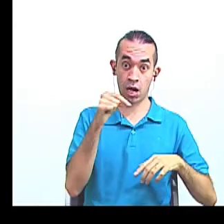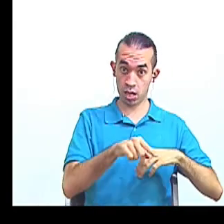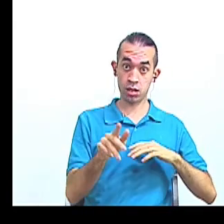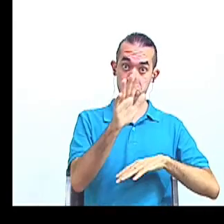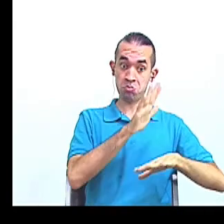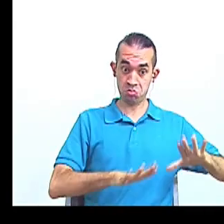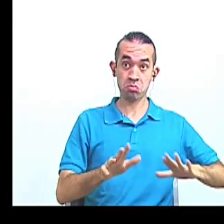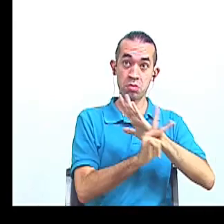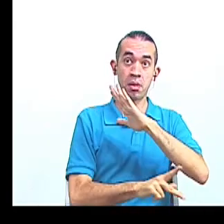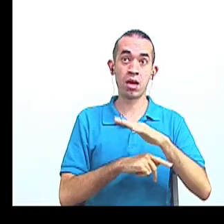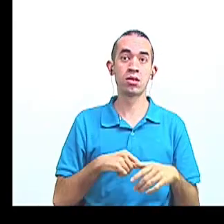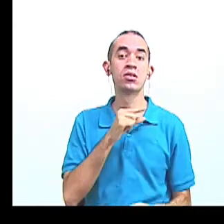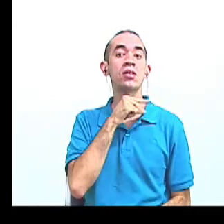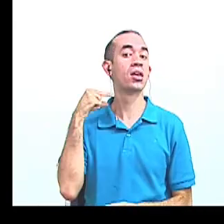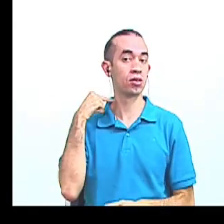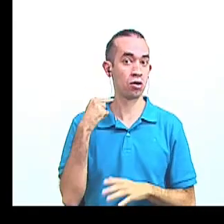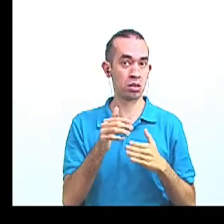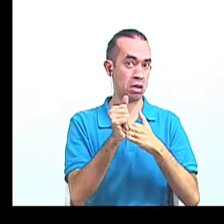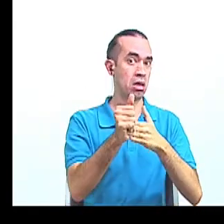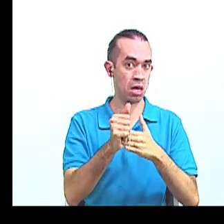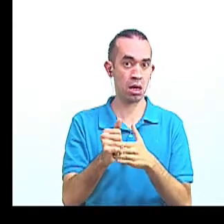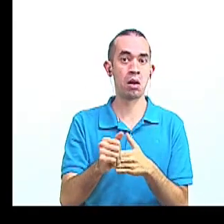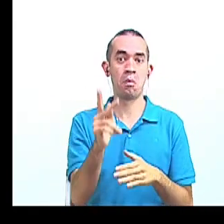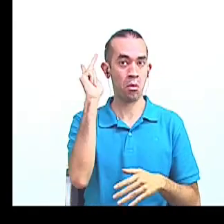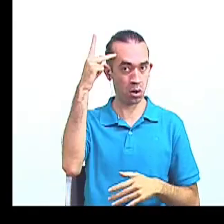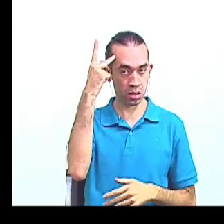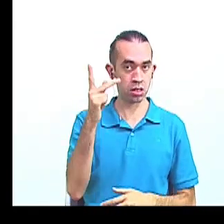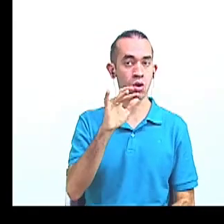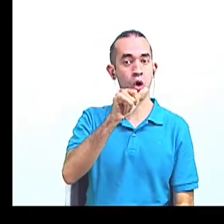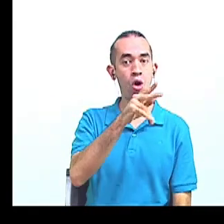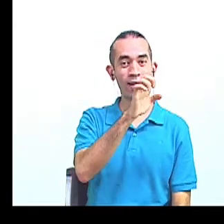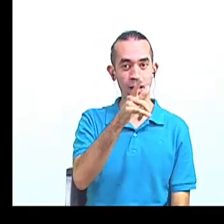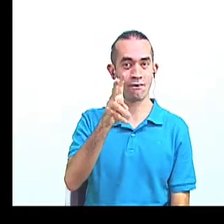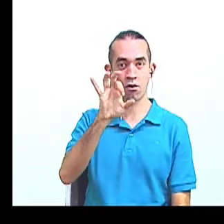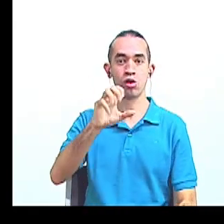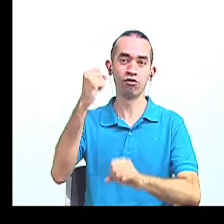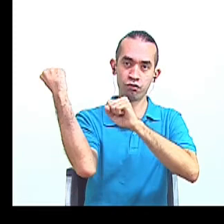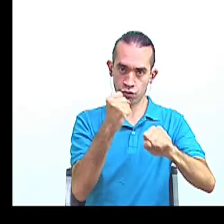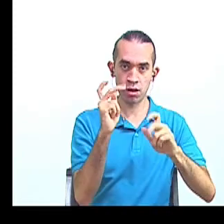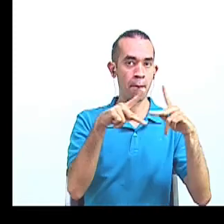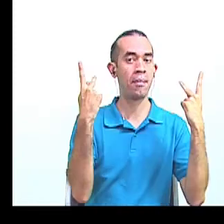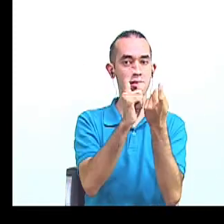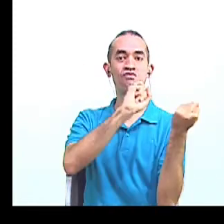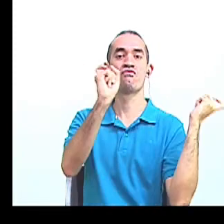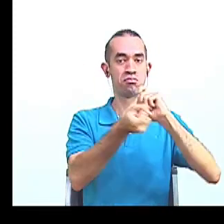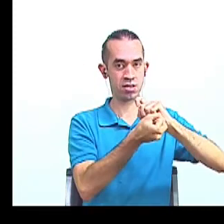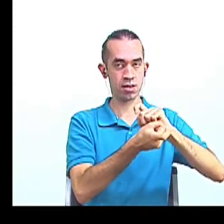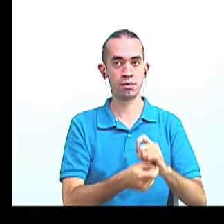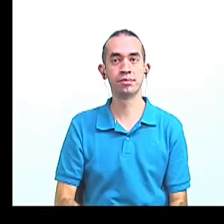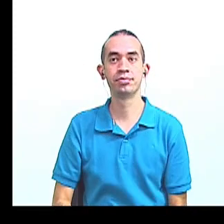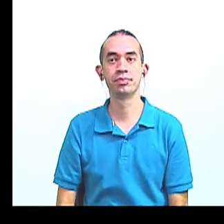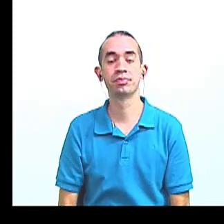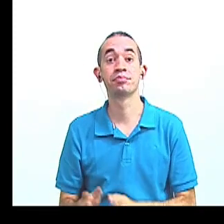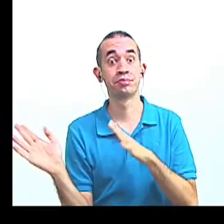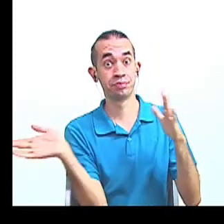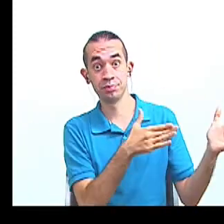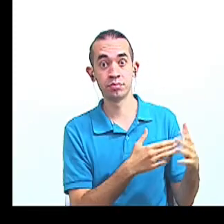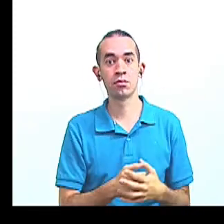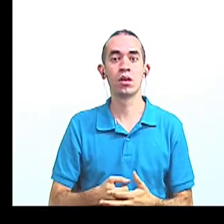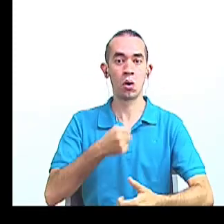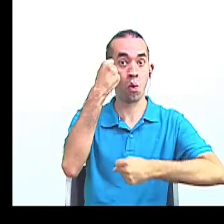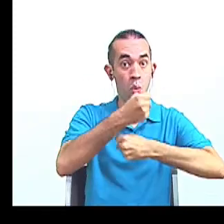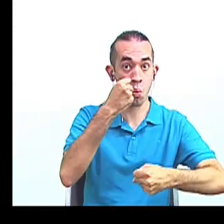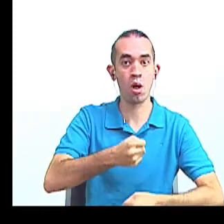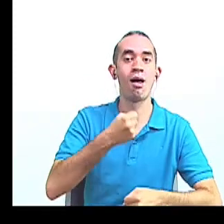el conocido sacerdote y dirigente político Jorge Bolio funda el Partido Reformista. Huelga de trabajadores